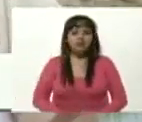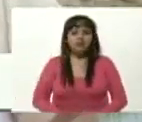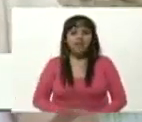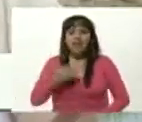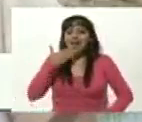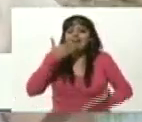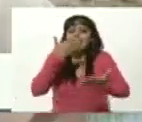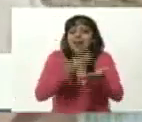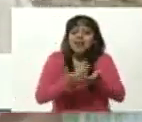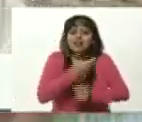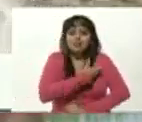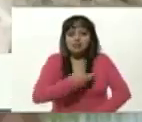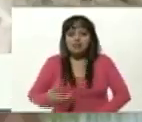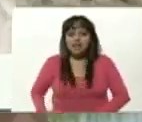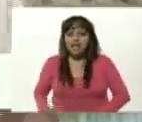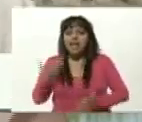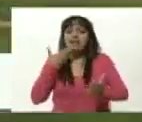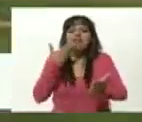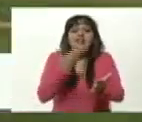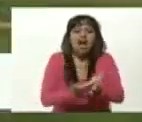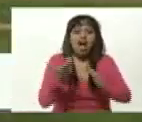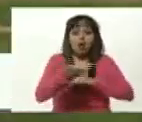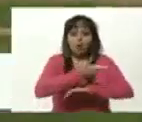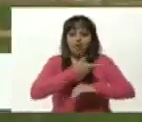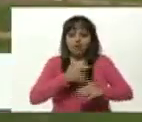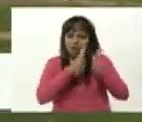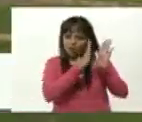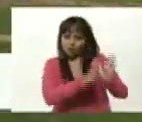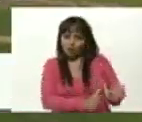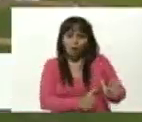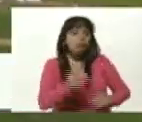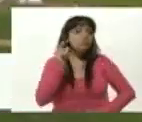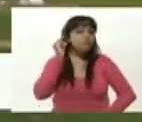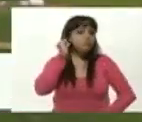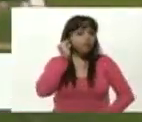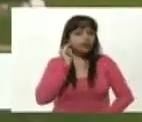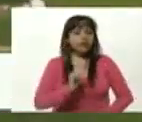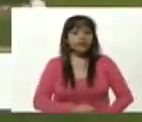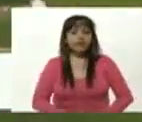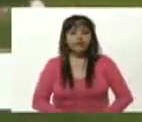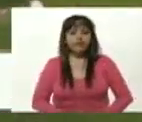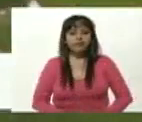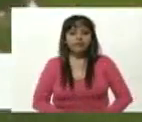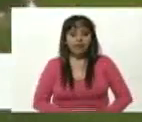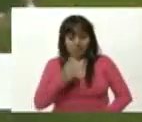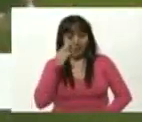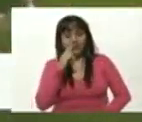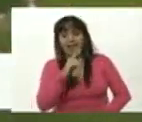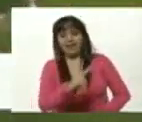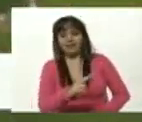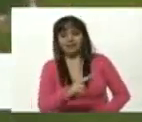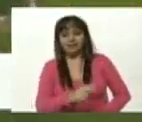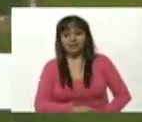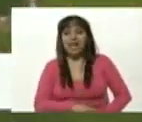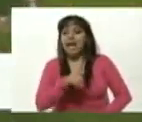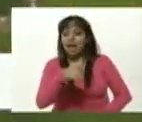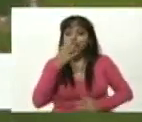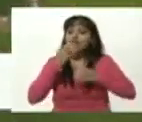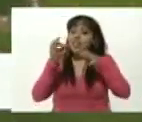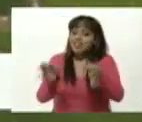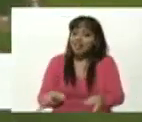señor presidente, gracias, señor gobernador. Mujeres, vean, es una